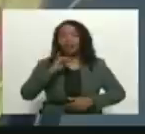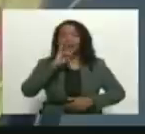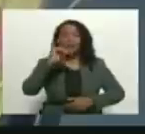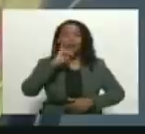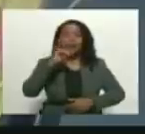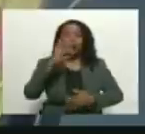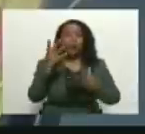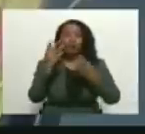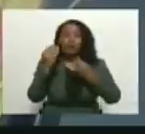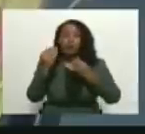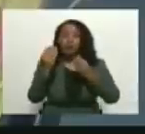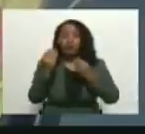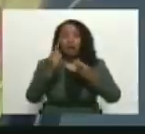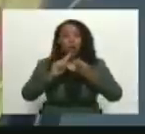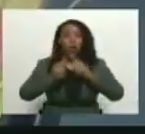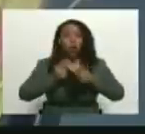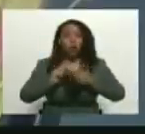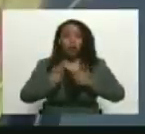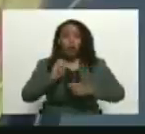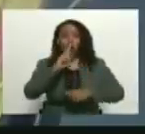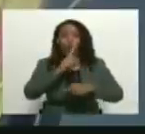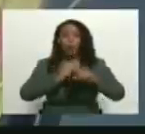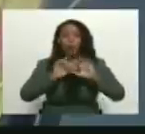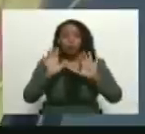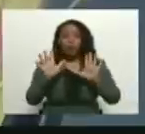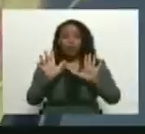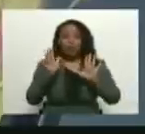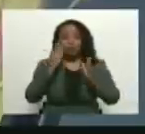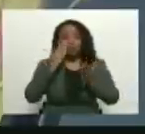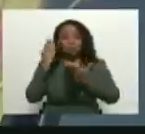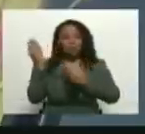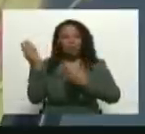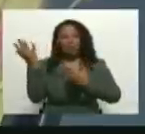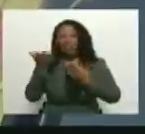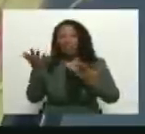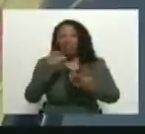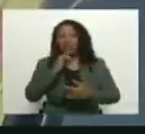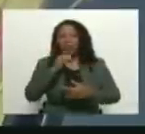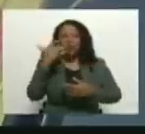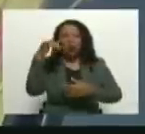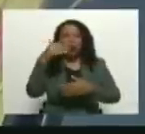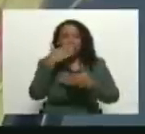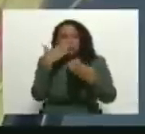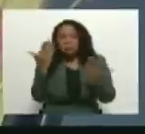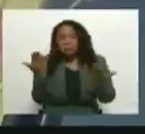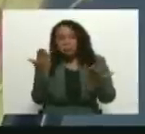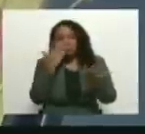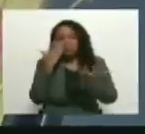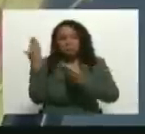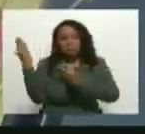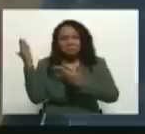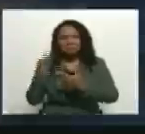mucho movimiento con el 1x10. ¿Ah? ¿Qué me tiene el 1x10? ¿Ah, Jocelyn?